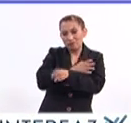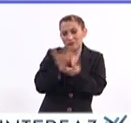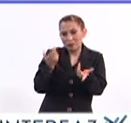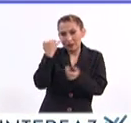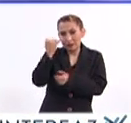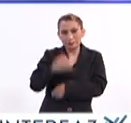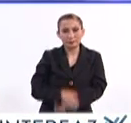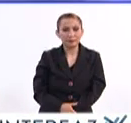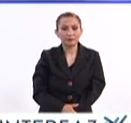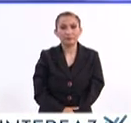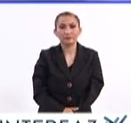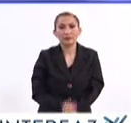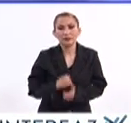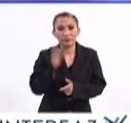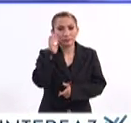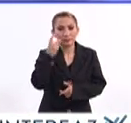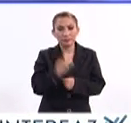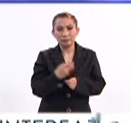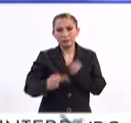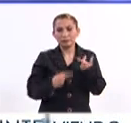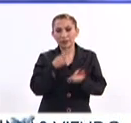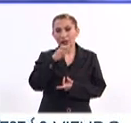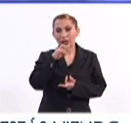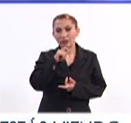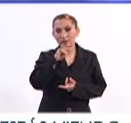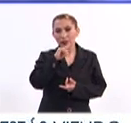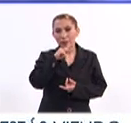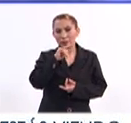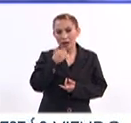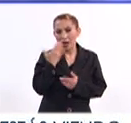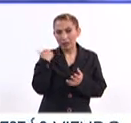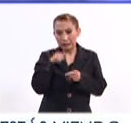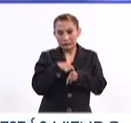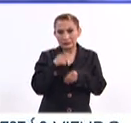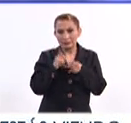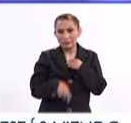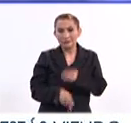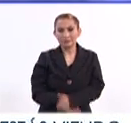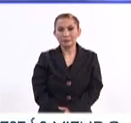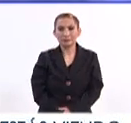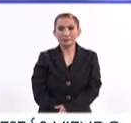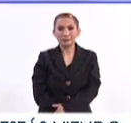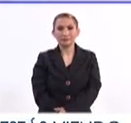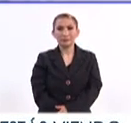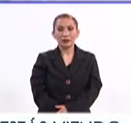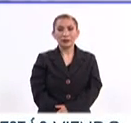y todos ellos. Claro, pues vamos a escuchar la segunda pregunta de Ricardo Tapia antes de que se nos acabe el tiempo.